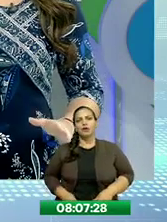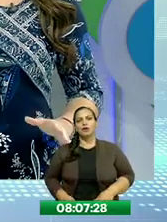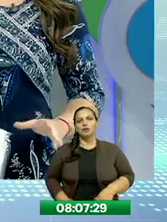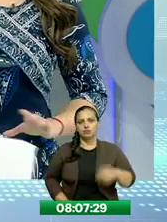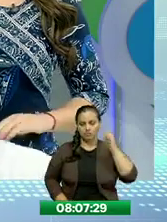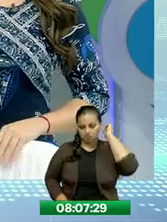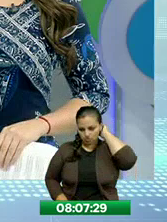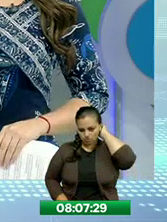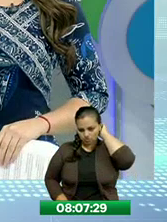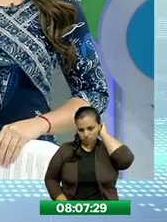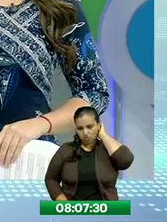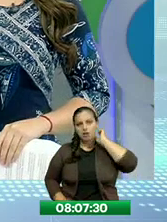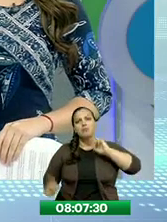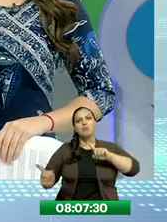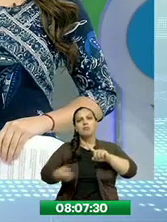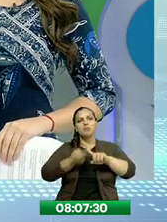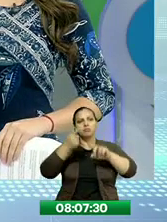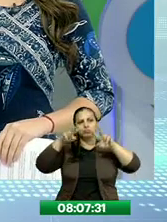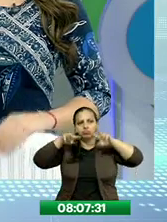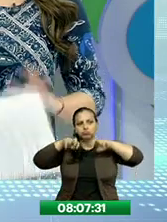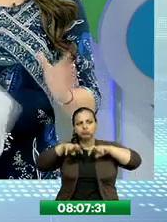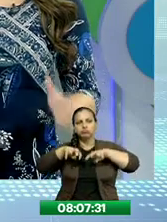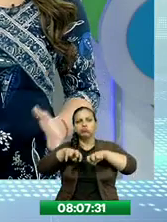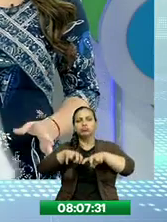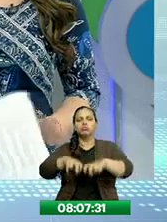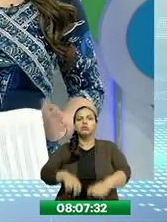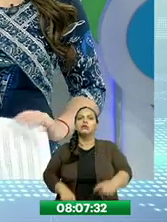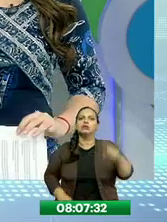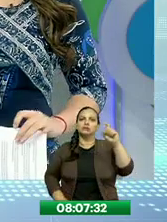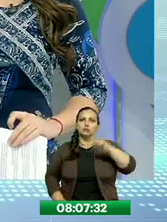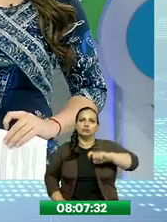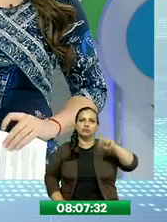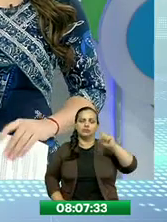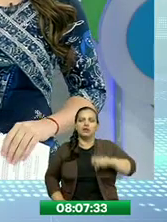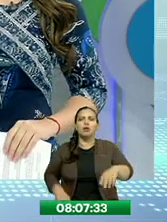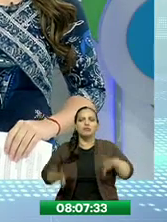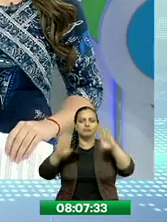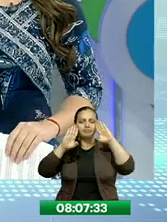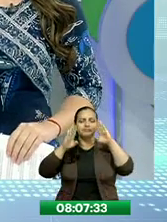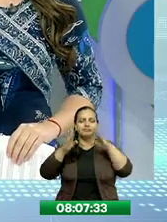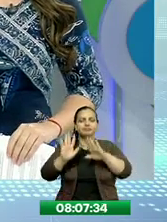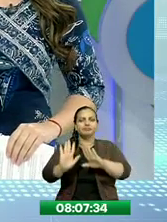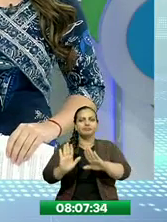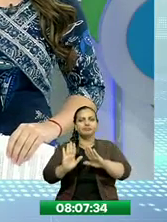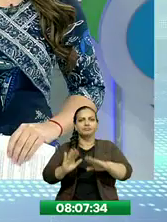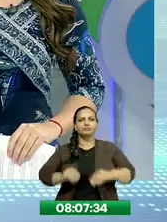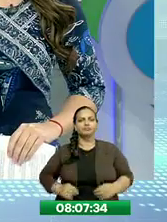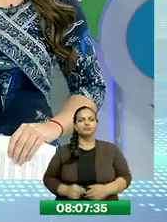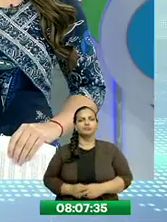que se profundicen las investigaciones. En todo caso, estaremos pendientes del desarrollo de la información y de las versiones por parte de las autoridades.